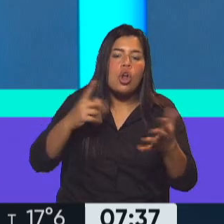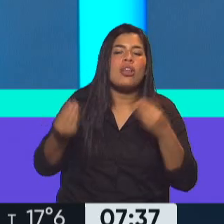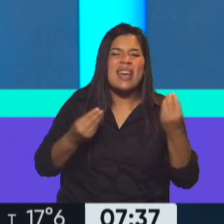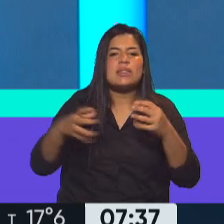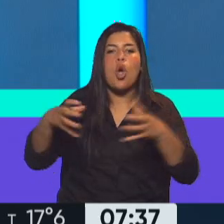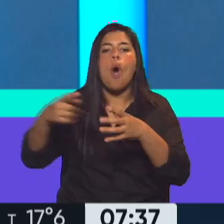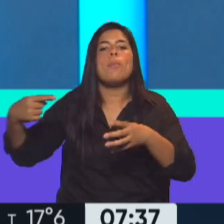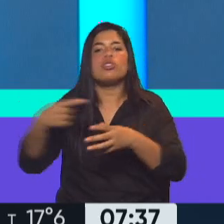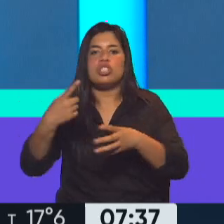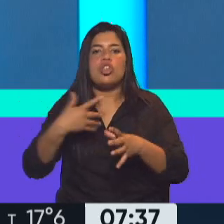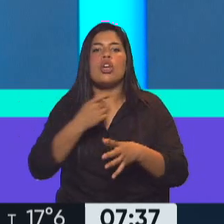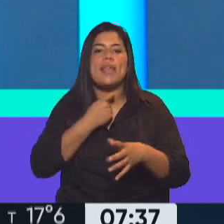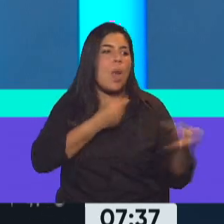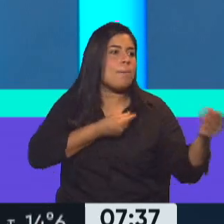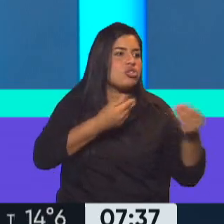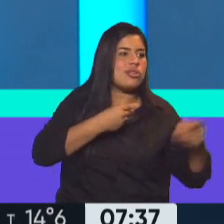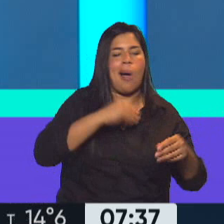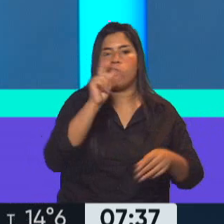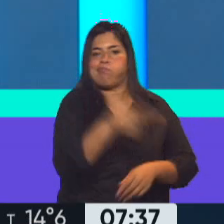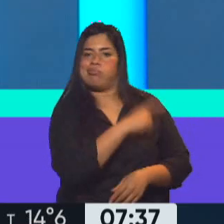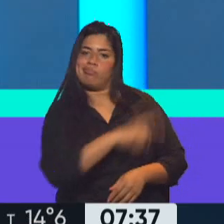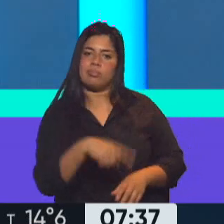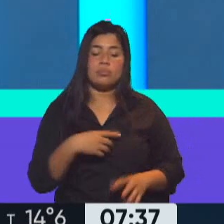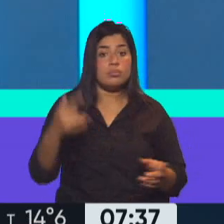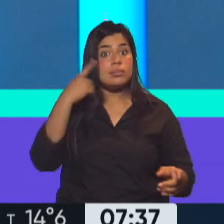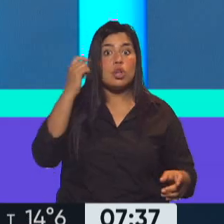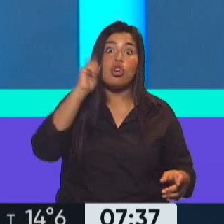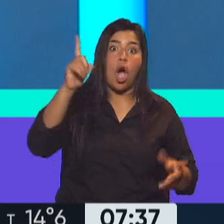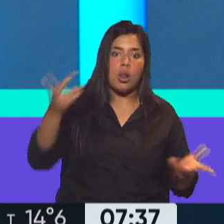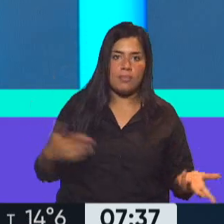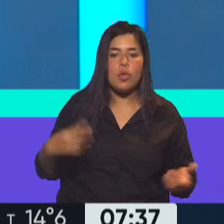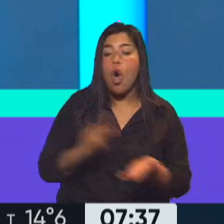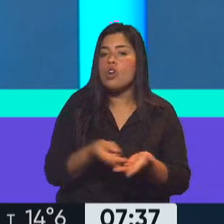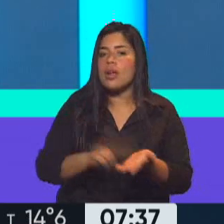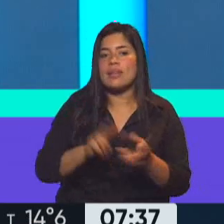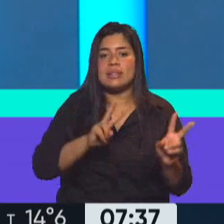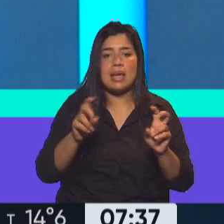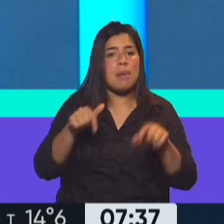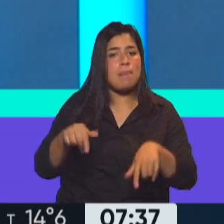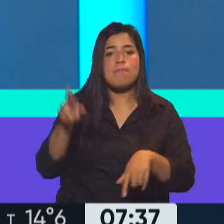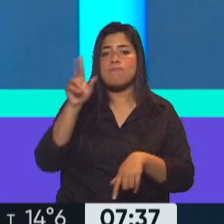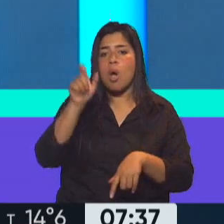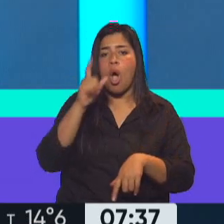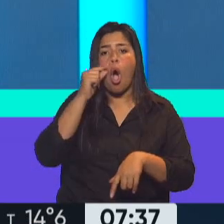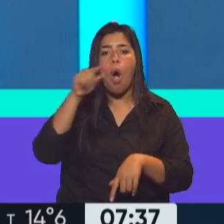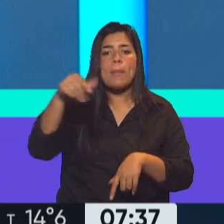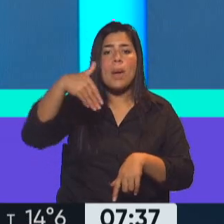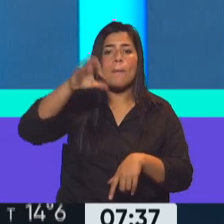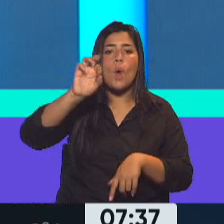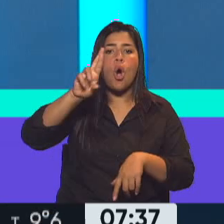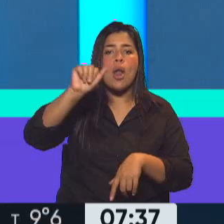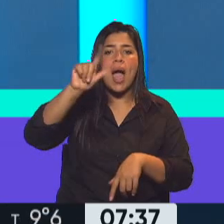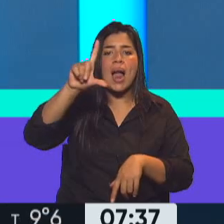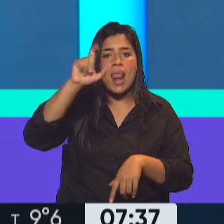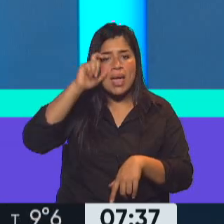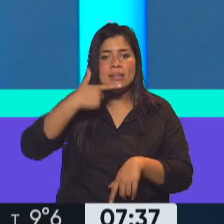gastos para 2022, y el acento que puso precisamente, volvemos a Gerardo Morales, diciendo esto no estuvo bien, no primó